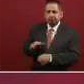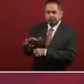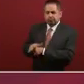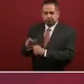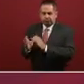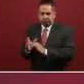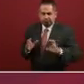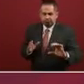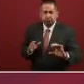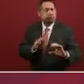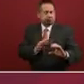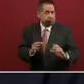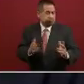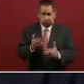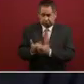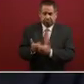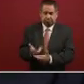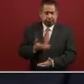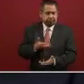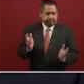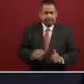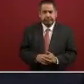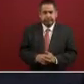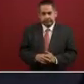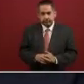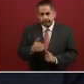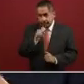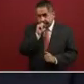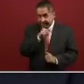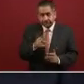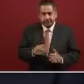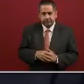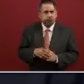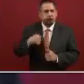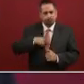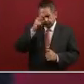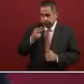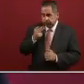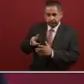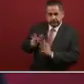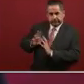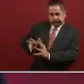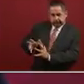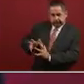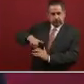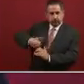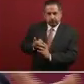pudiese utilizar y decidimos no utilizar